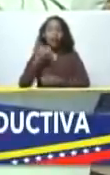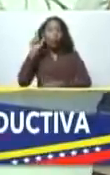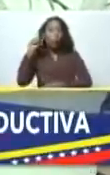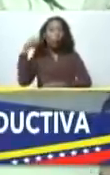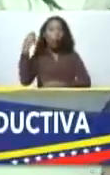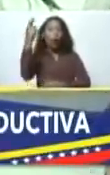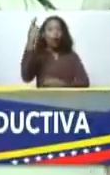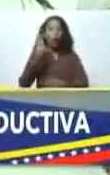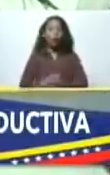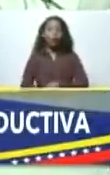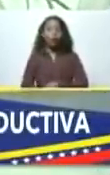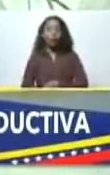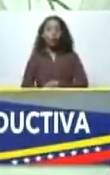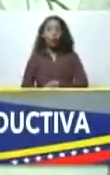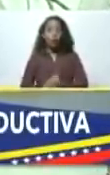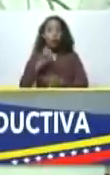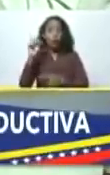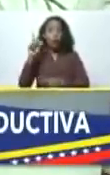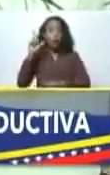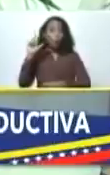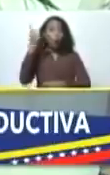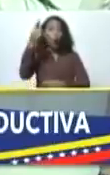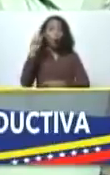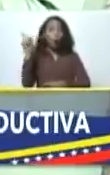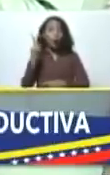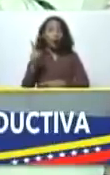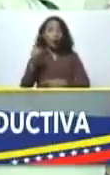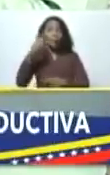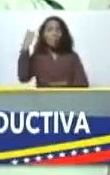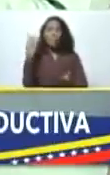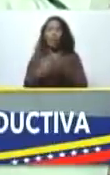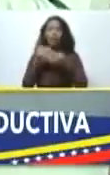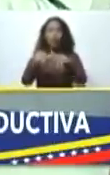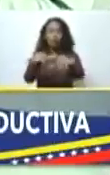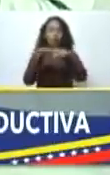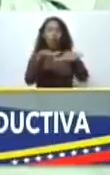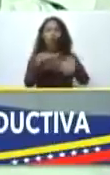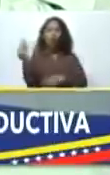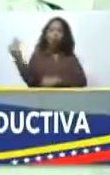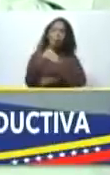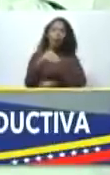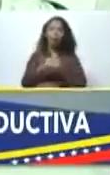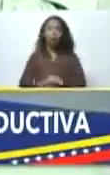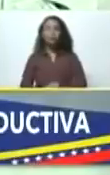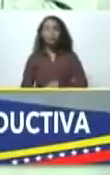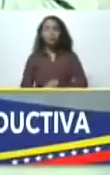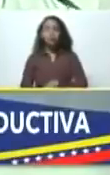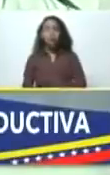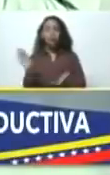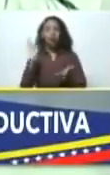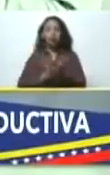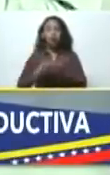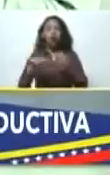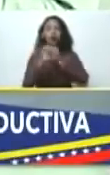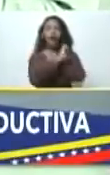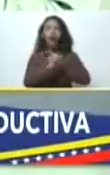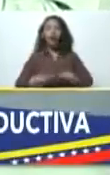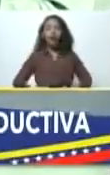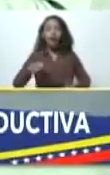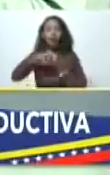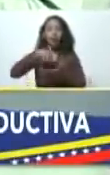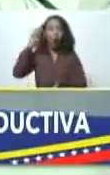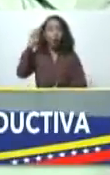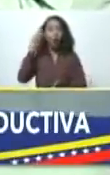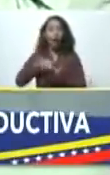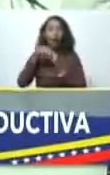estamos... Venezuela es muy bella y Valle de la Pascua es mil veces bella. Estamos ubicados en Carrizales, estado Miranda. Bueno,